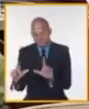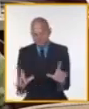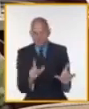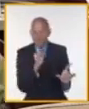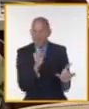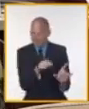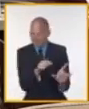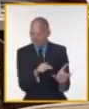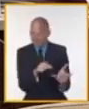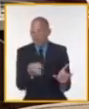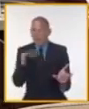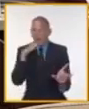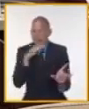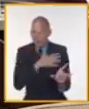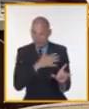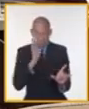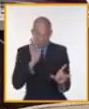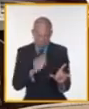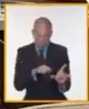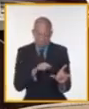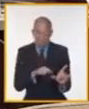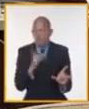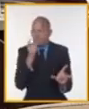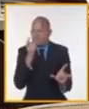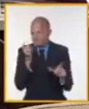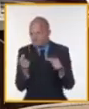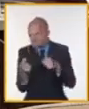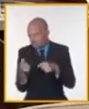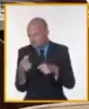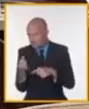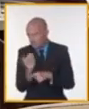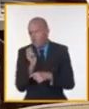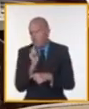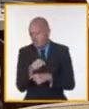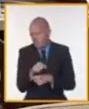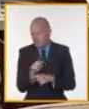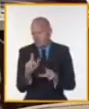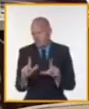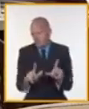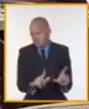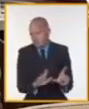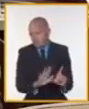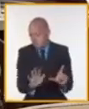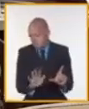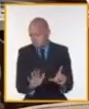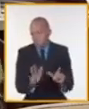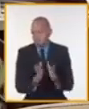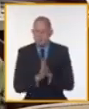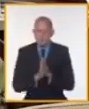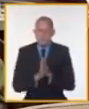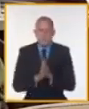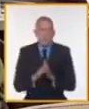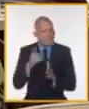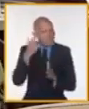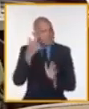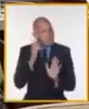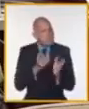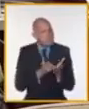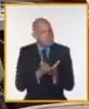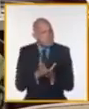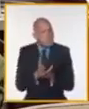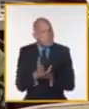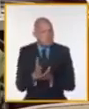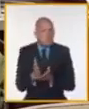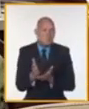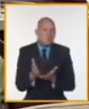está el medio de pago, ¿cuánto usted ha cobrado por este mecanismo? Entonces, yo creo que esos grupos de bancarización, que además sí está dispuesto en esas